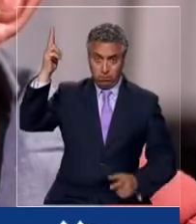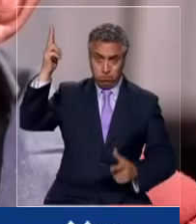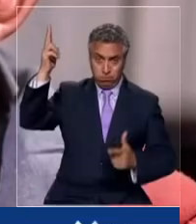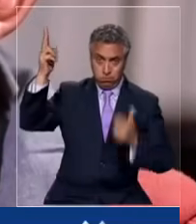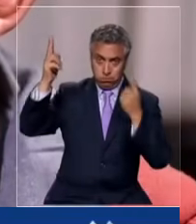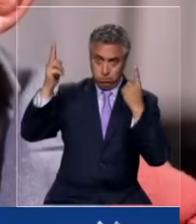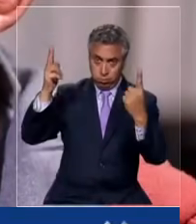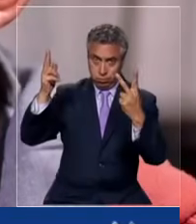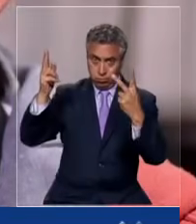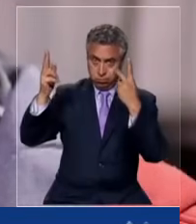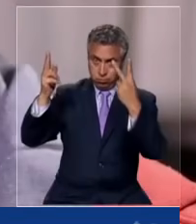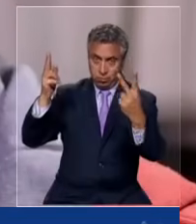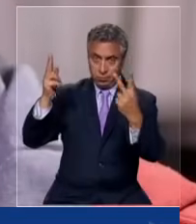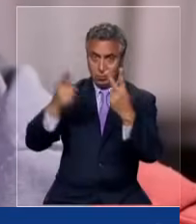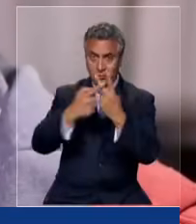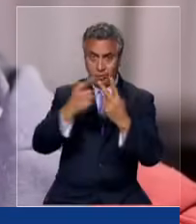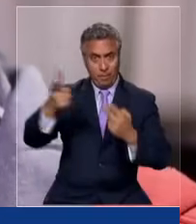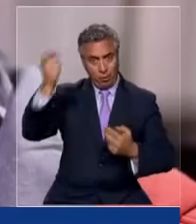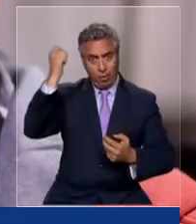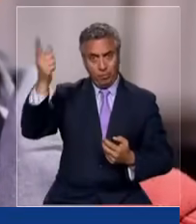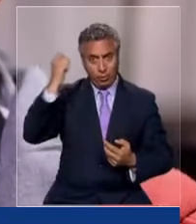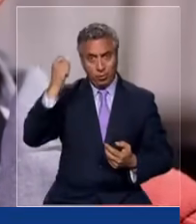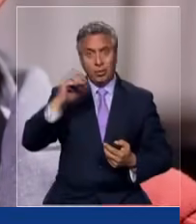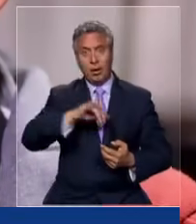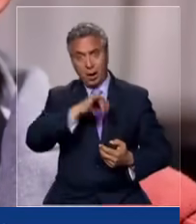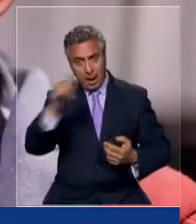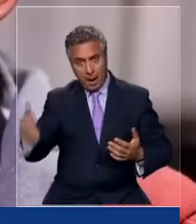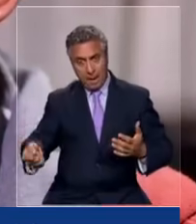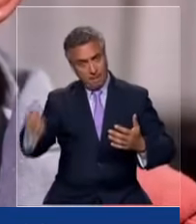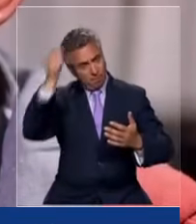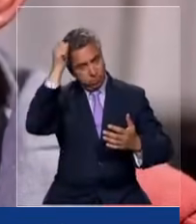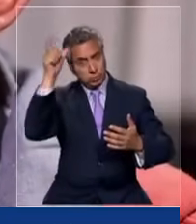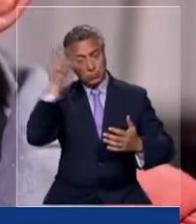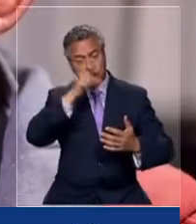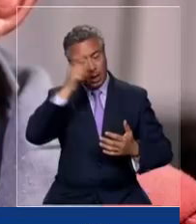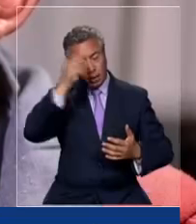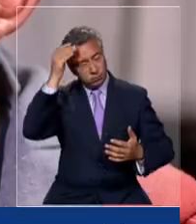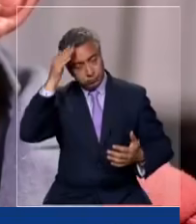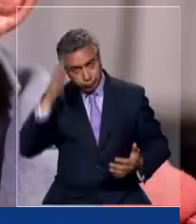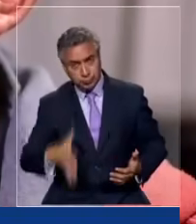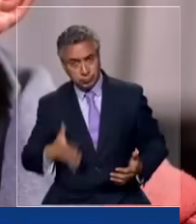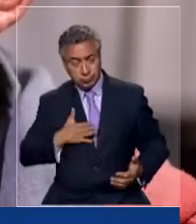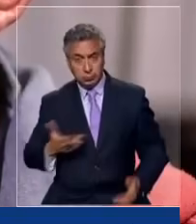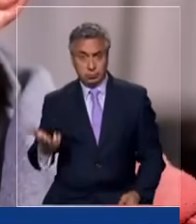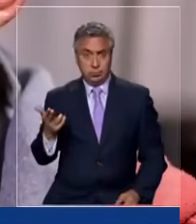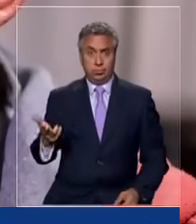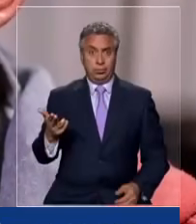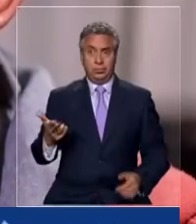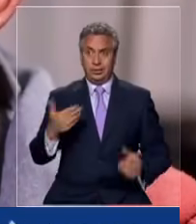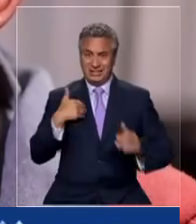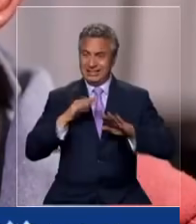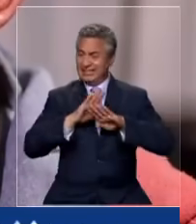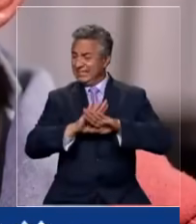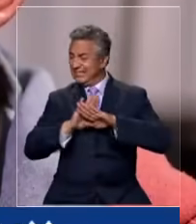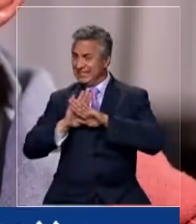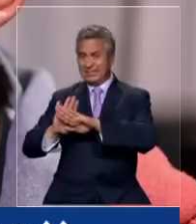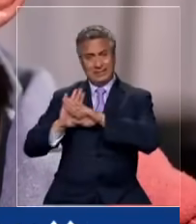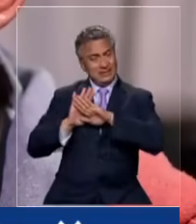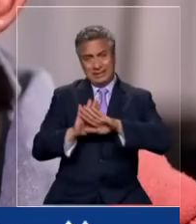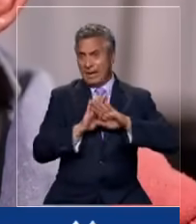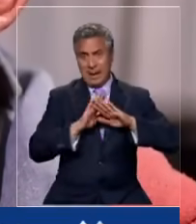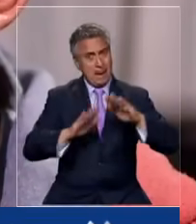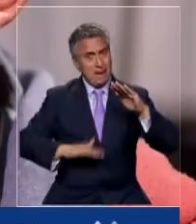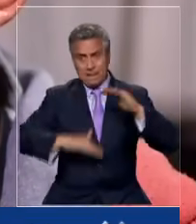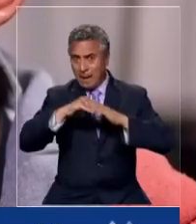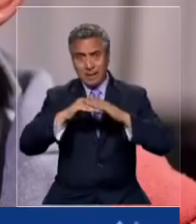antes de todo, después de un golpe que me abrió la cabeza. Se trató de evitar lo máximo posible